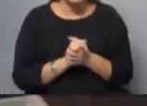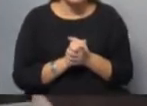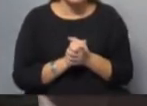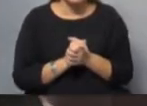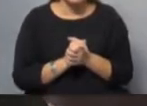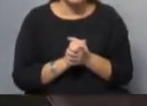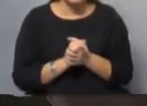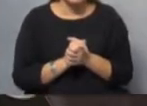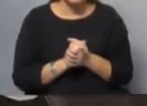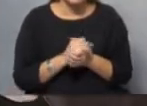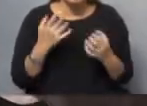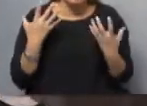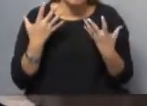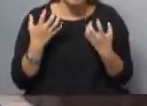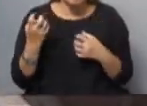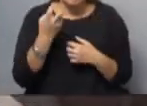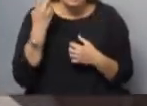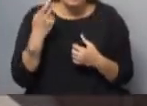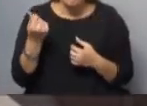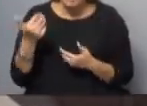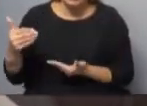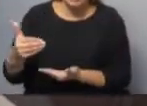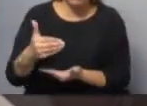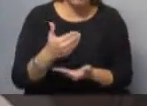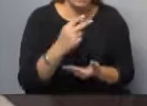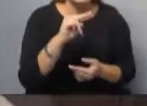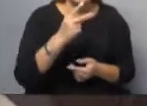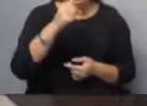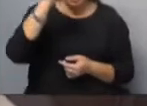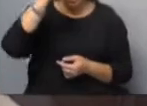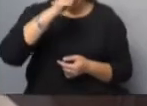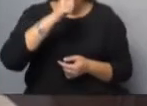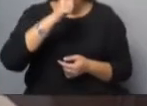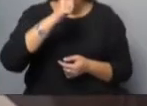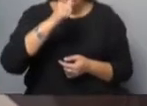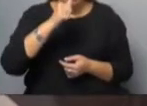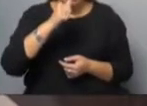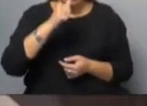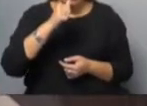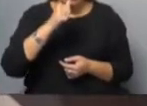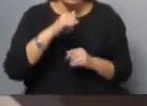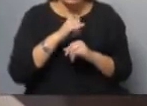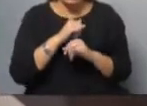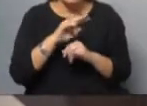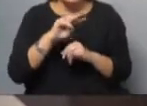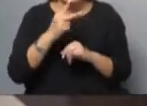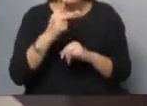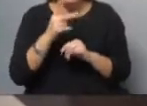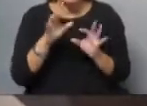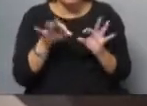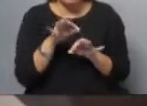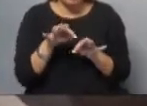estamos tratando de recaudar el dinero para la segunda operación, que se le cerró una segunda